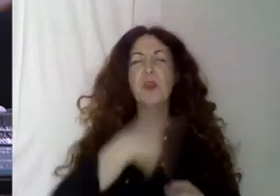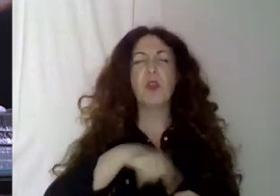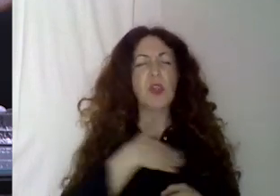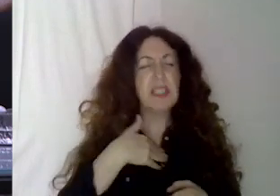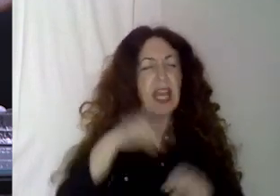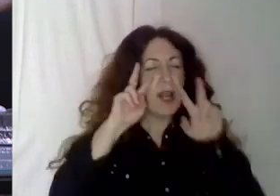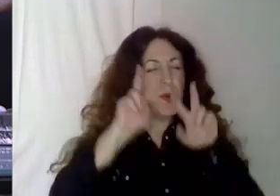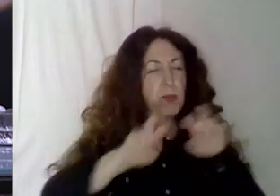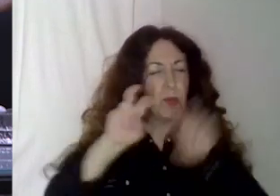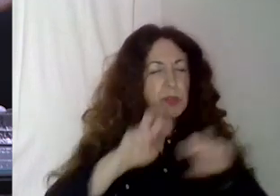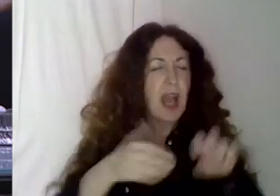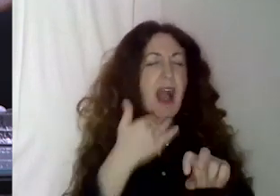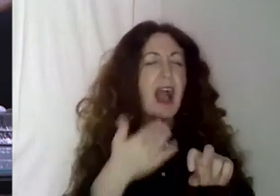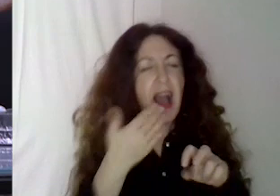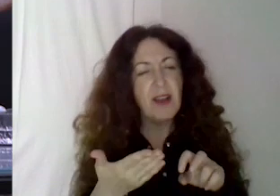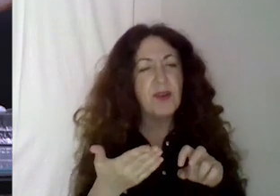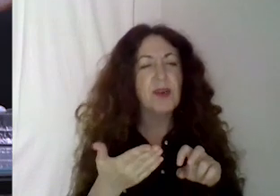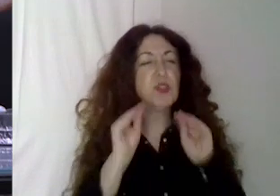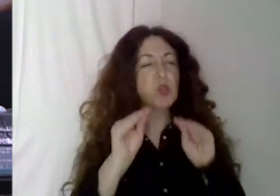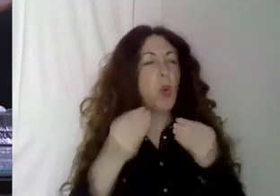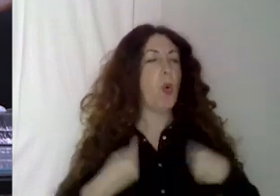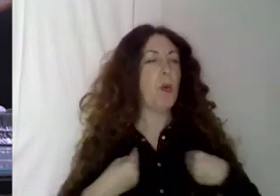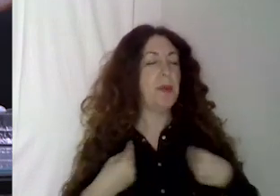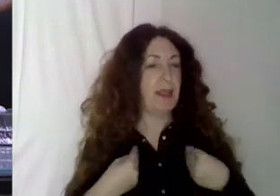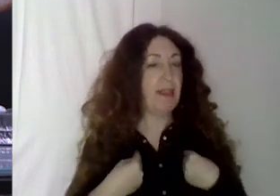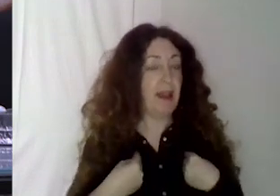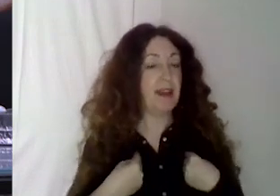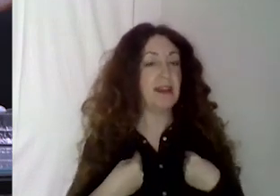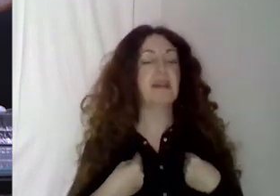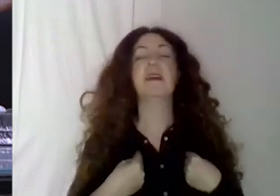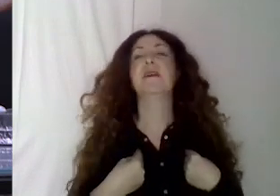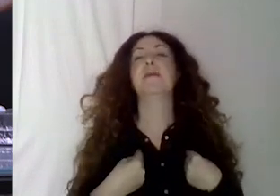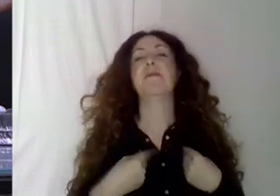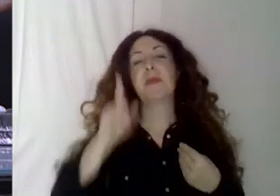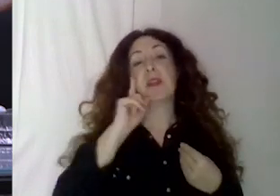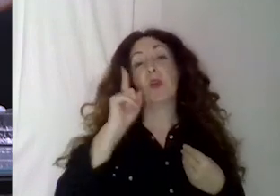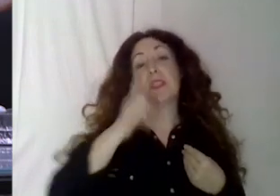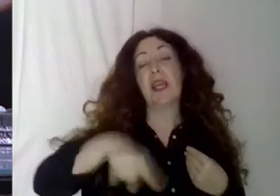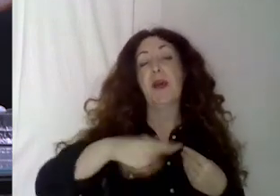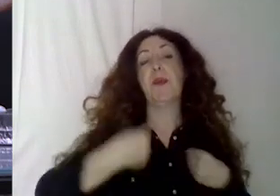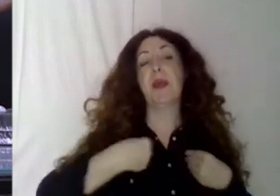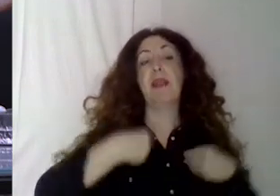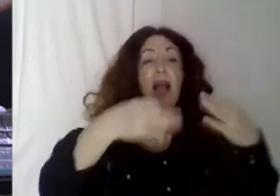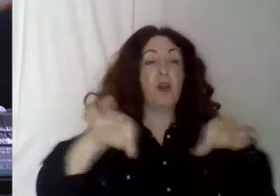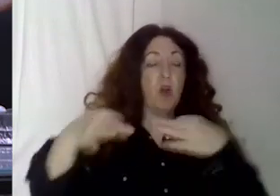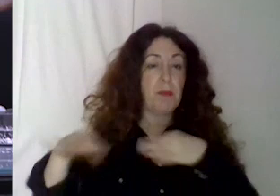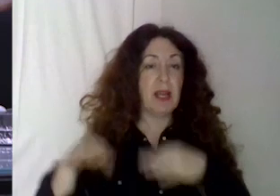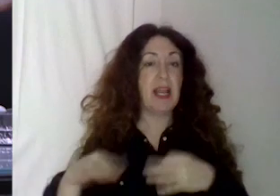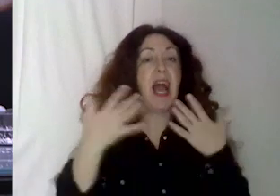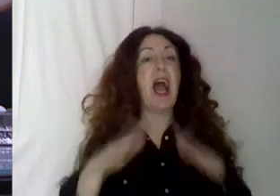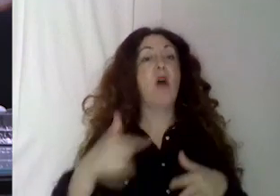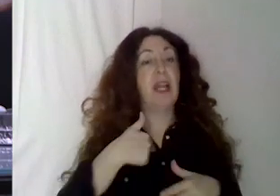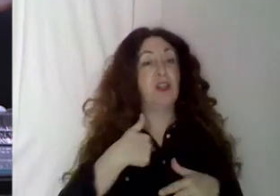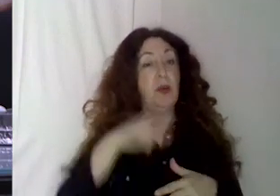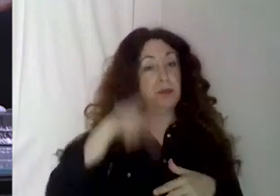genio creativo, que en un momento determinado, la excepcionalidad, digamos, ¿no? Pensemos que hay una excepcionalidad que se corresponde a la gente que mata, porque en el